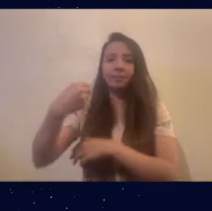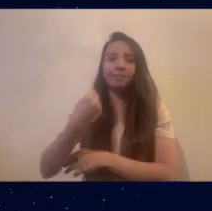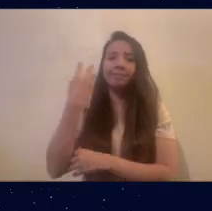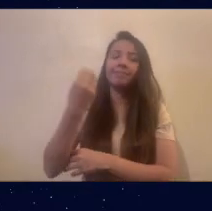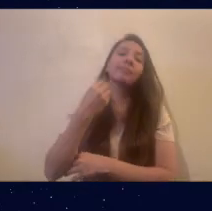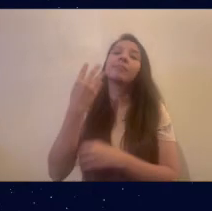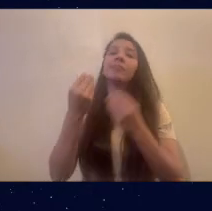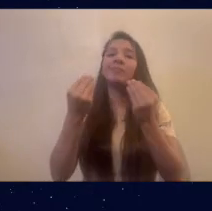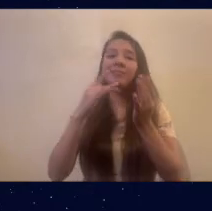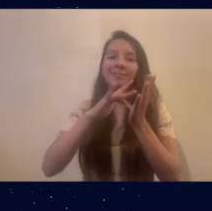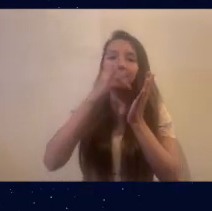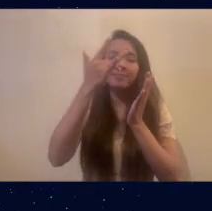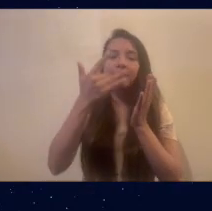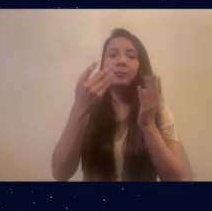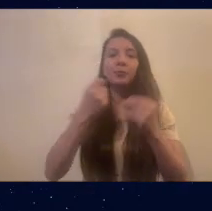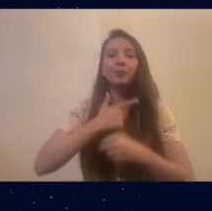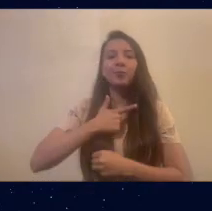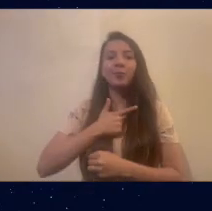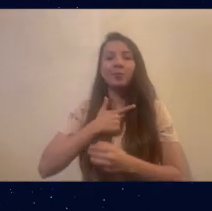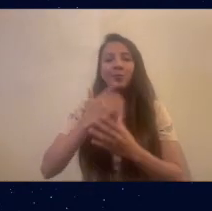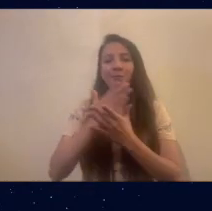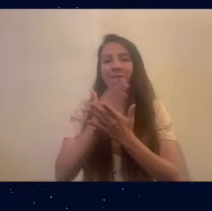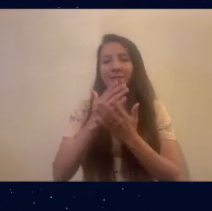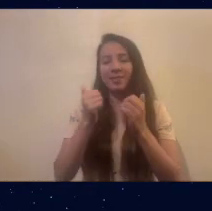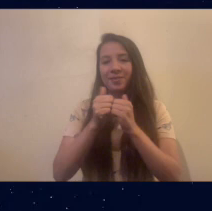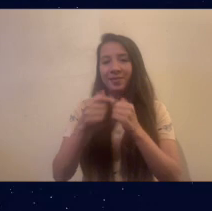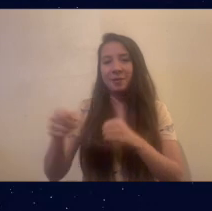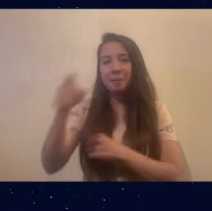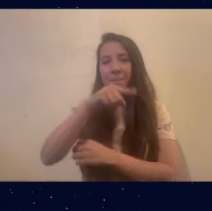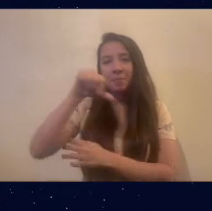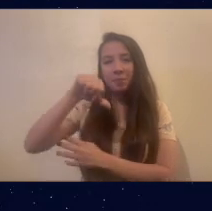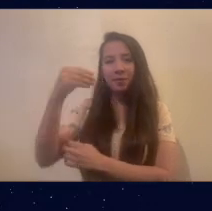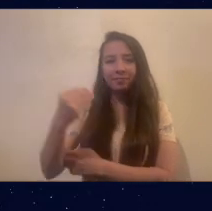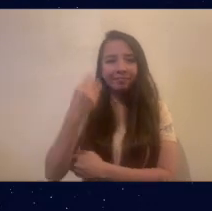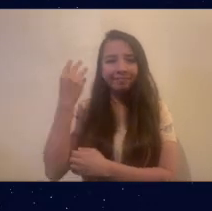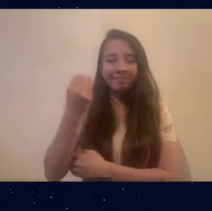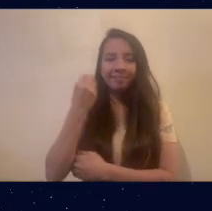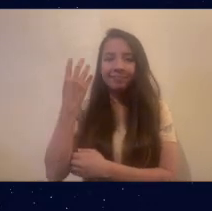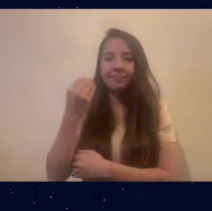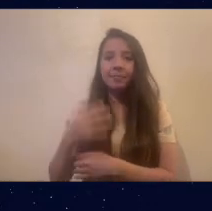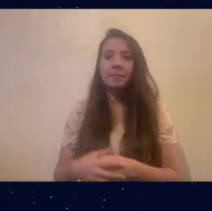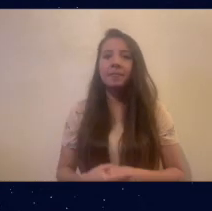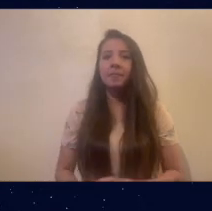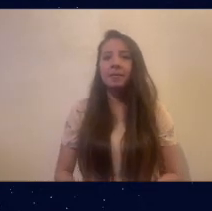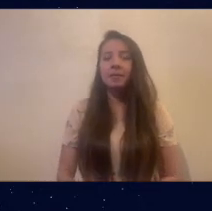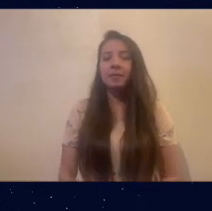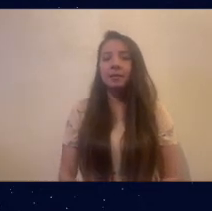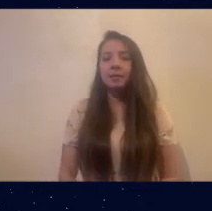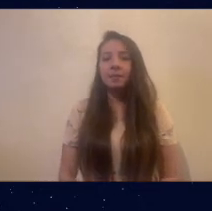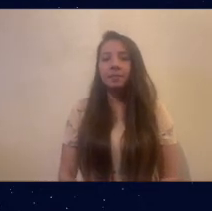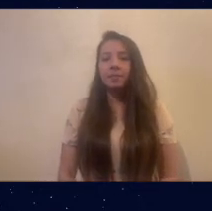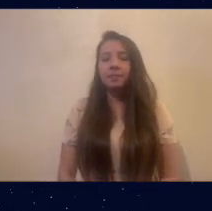charlas. Gracias, Muchas Patricia. gracias, es un gusto poder compartir con ustedes la charla de hoy.